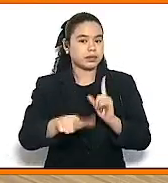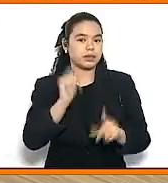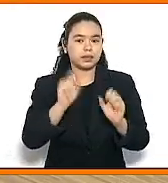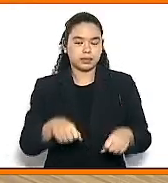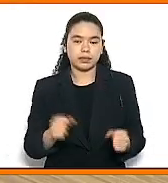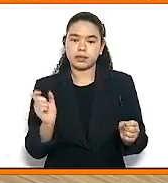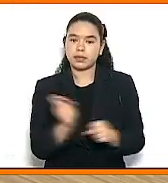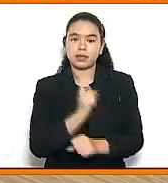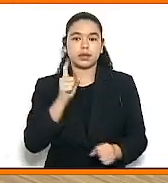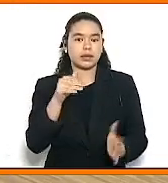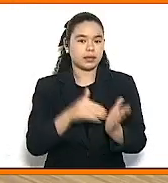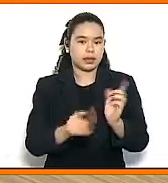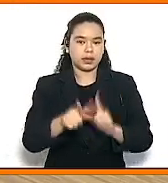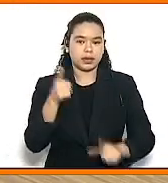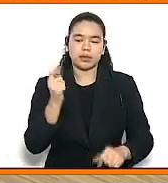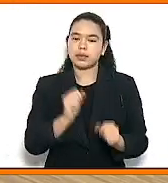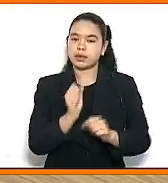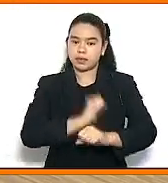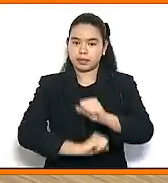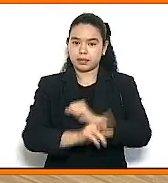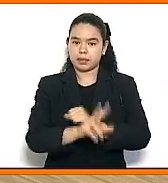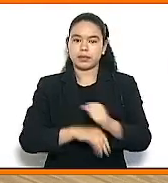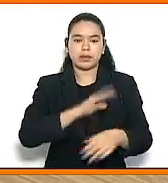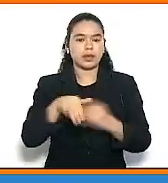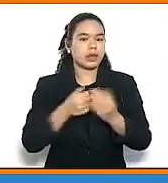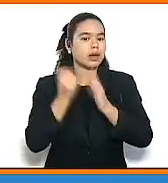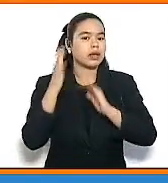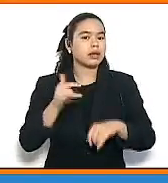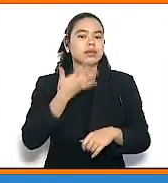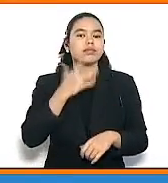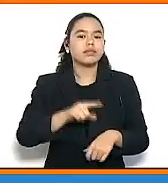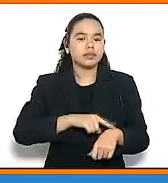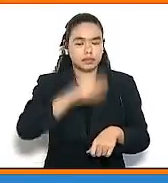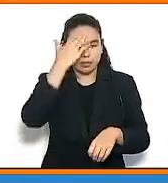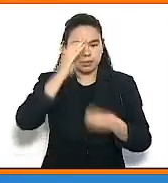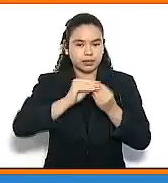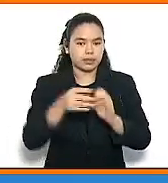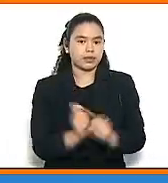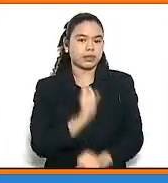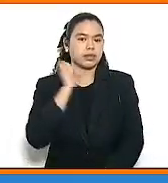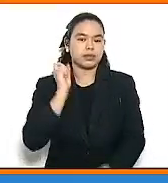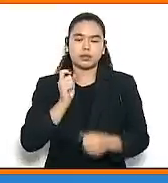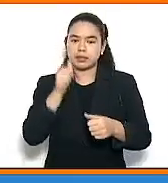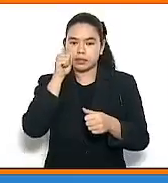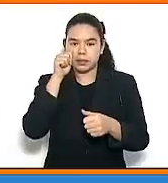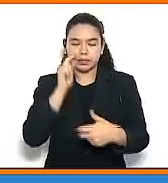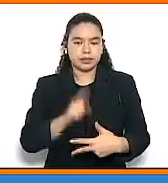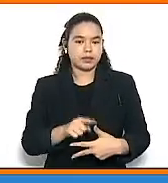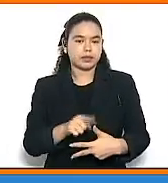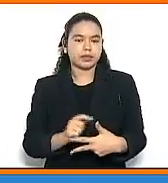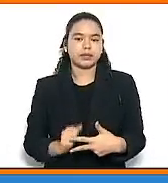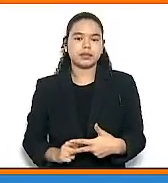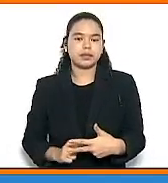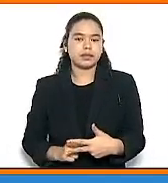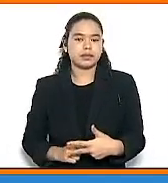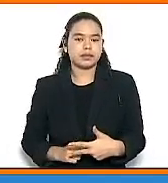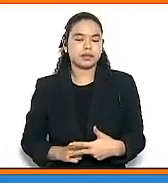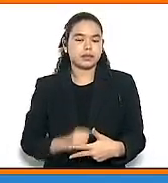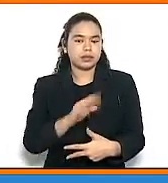puedes ganar hasta 100.000 lempiras con Pega 3. Mucha suerte, que vamos a conocer el primer número. Atentos, que este